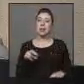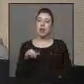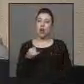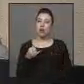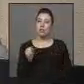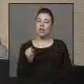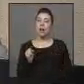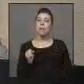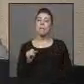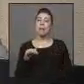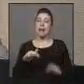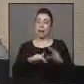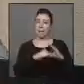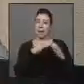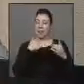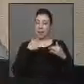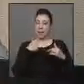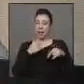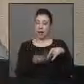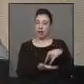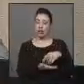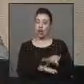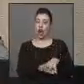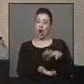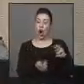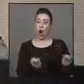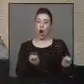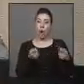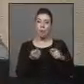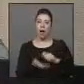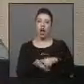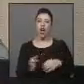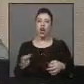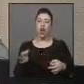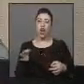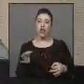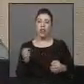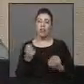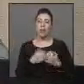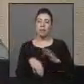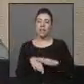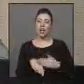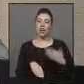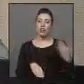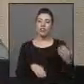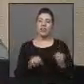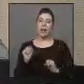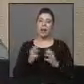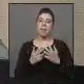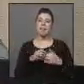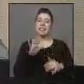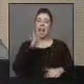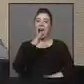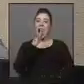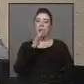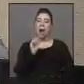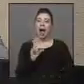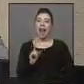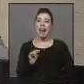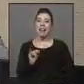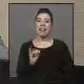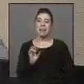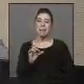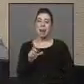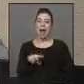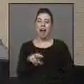para que remita a este Congreso copia de los contratos de concesión vigentes de la empresa Aguas del Altiplano